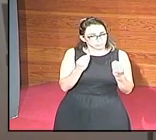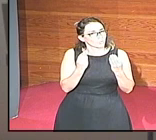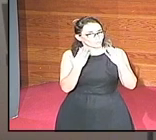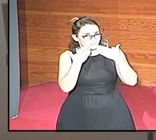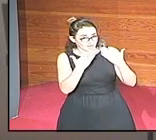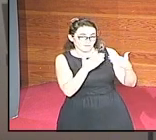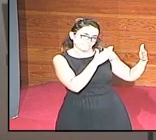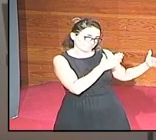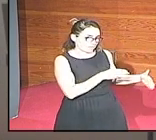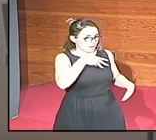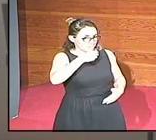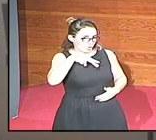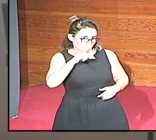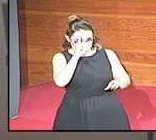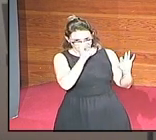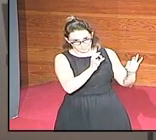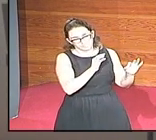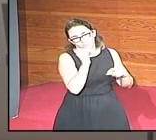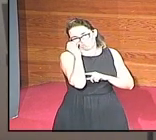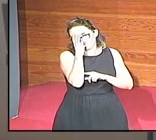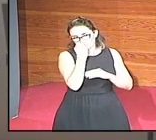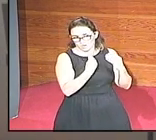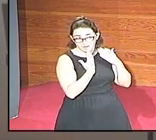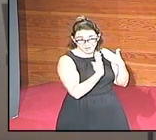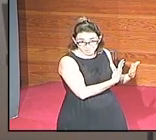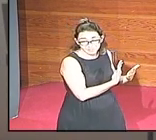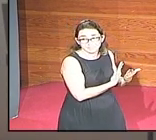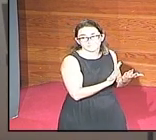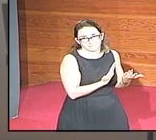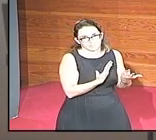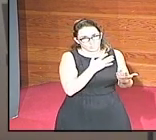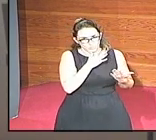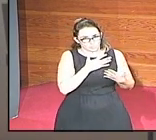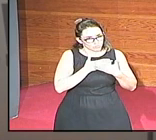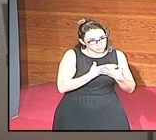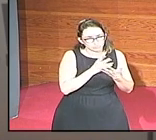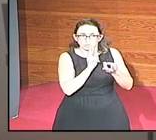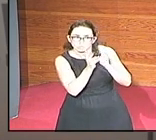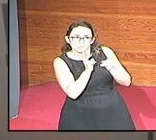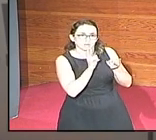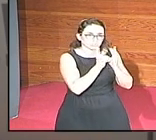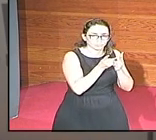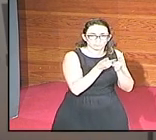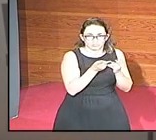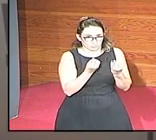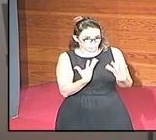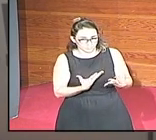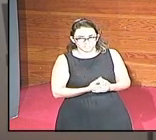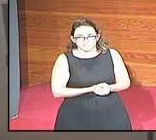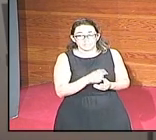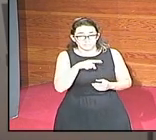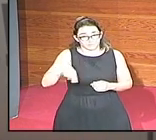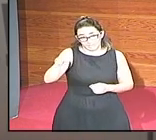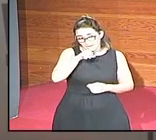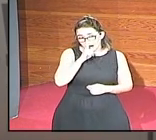Manu, evidentemente, por su ponencia y dedicación a la hora de contestar todas las preguntas. Les recordamos que en